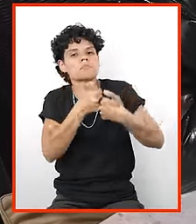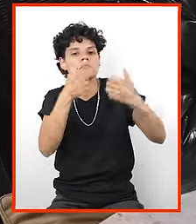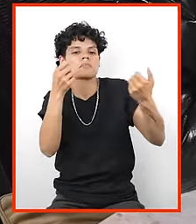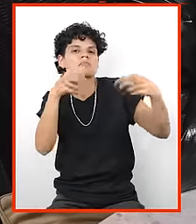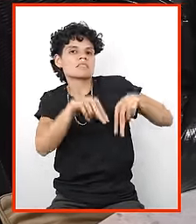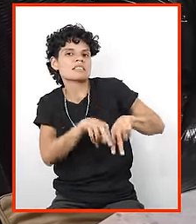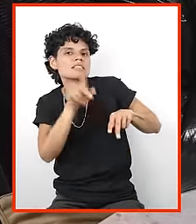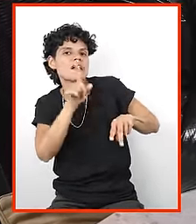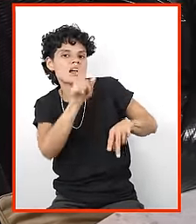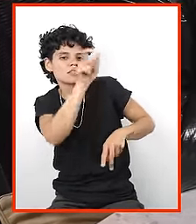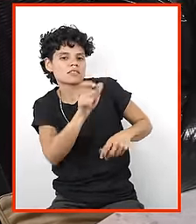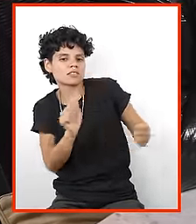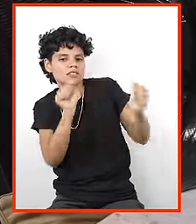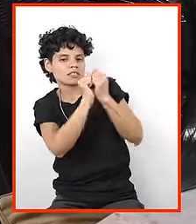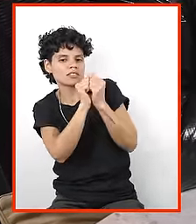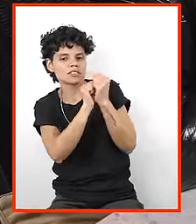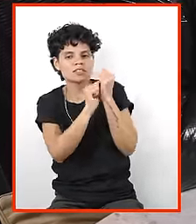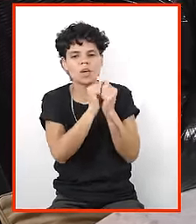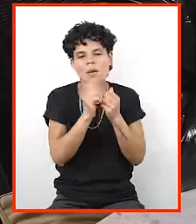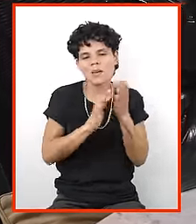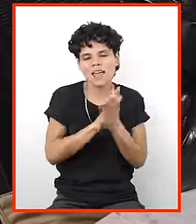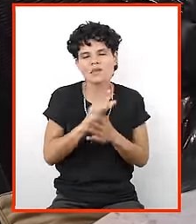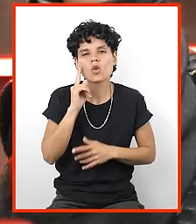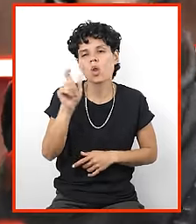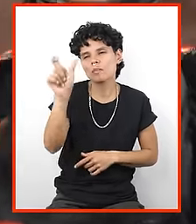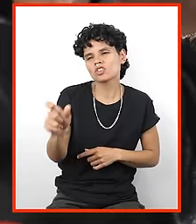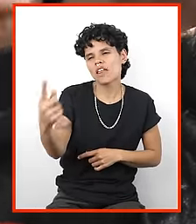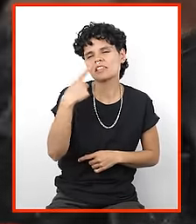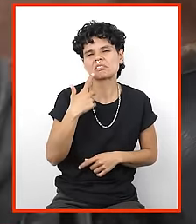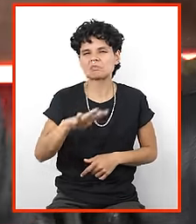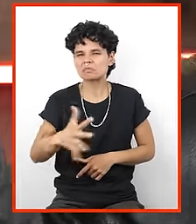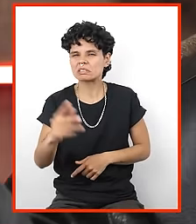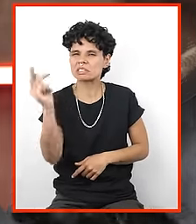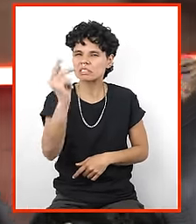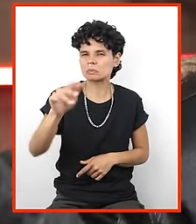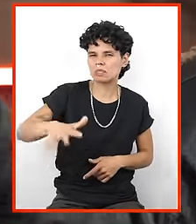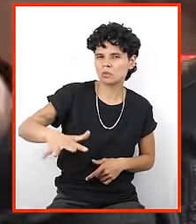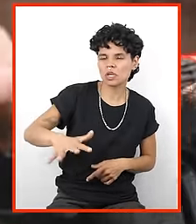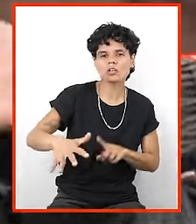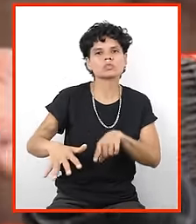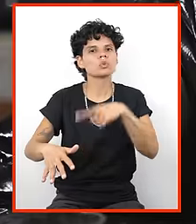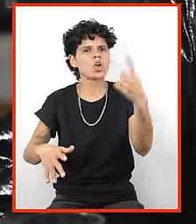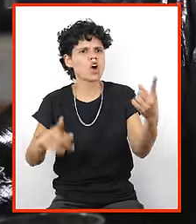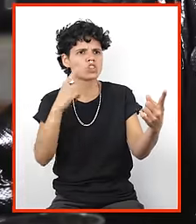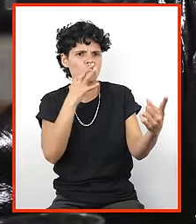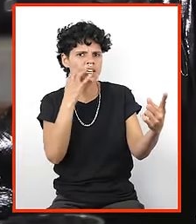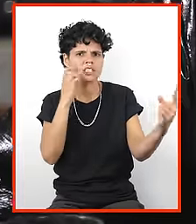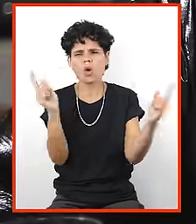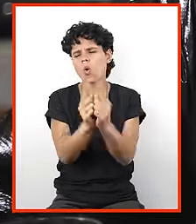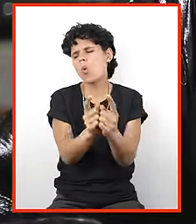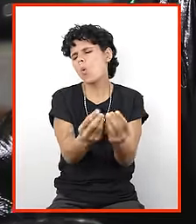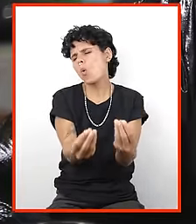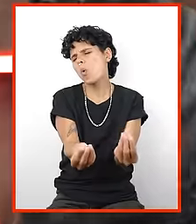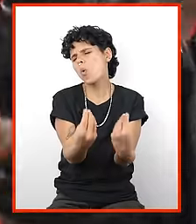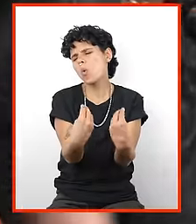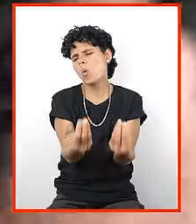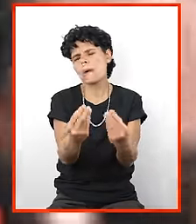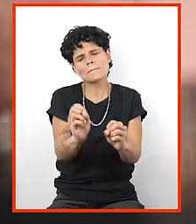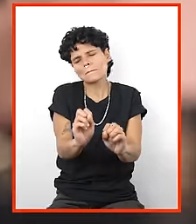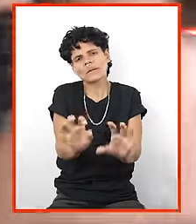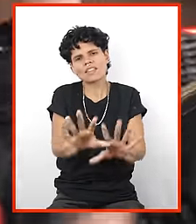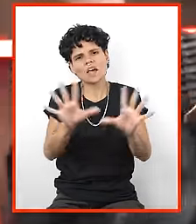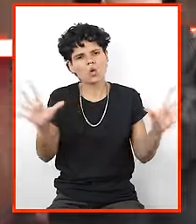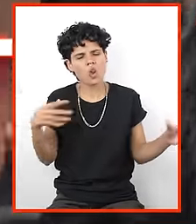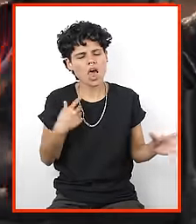veces dicen, no, esta niña, este niño no hace tan bien el amor y todo. Y la experiencia de otro es, no, es espectacular.